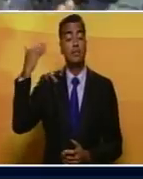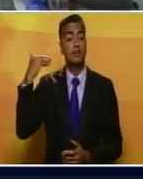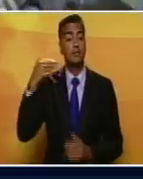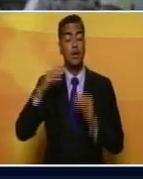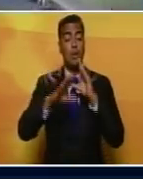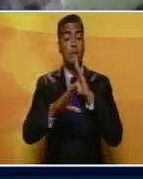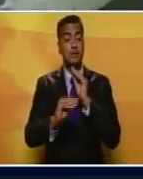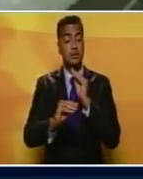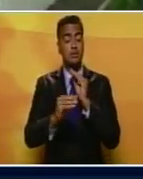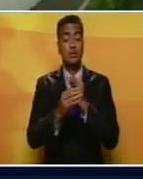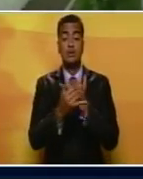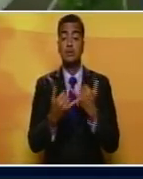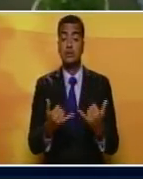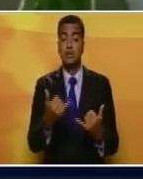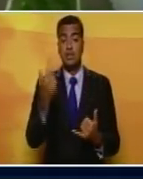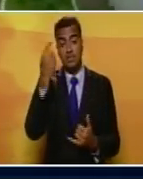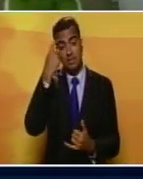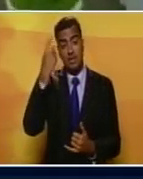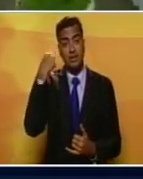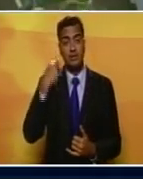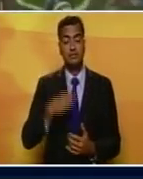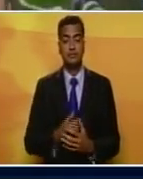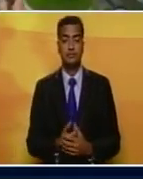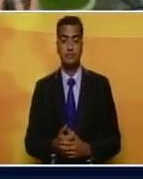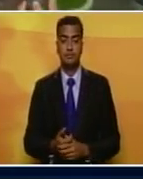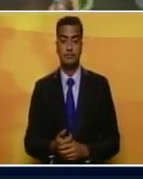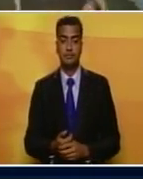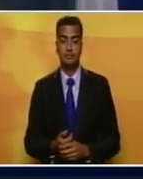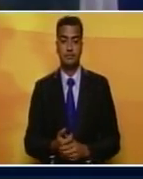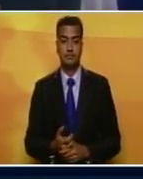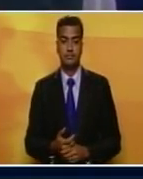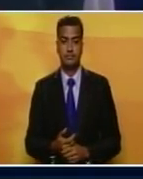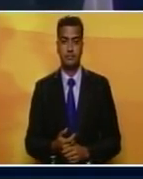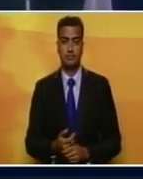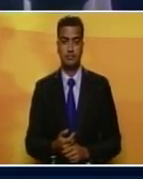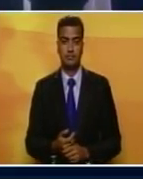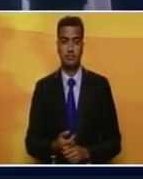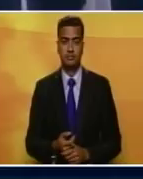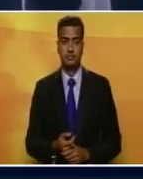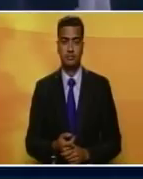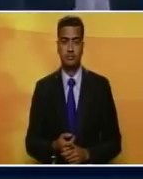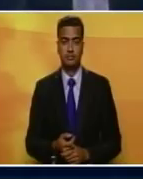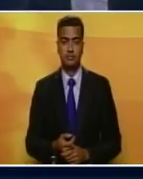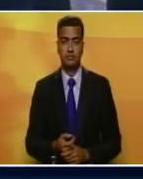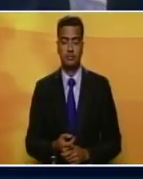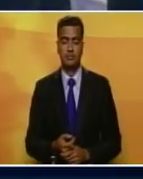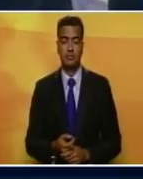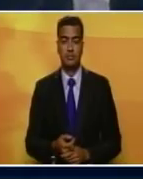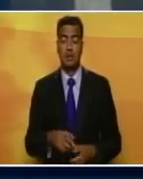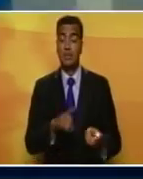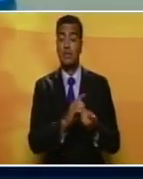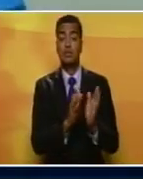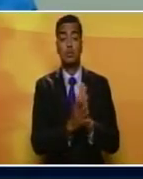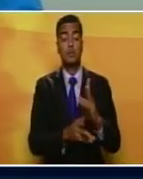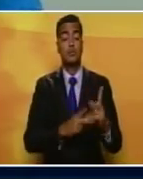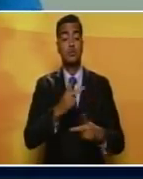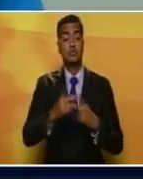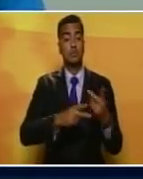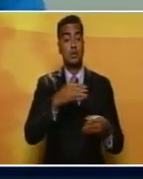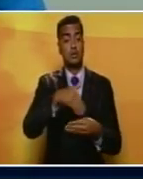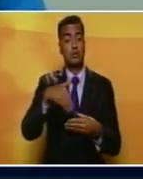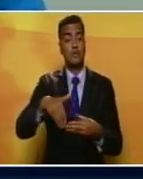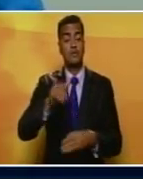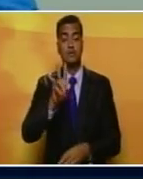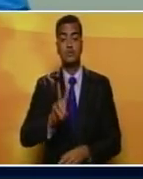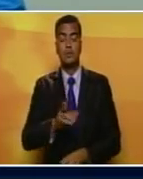la oposición venezolana para que no firme el acuerdo conversado y